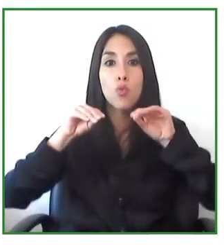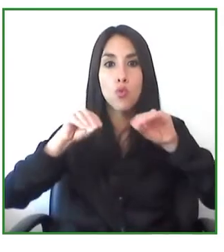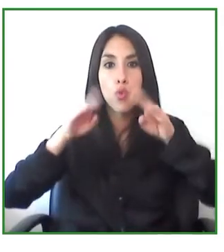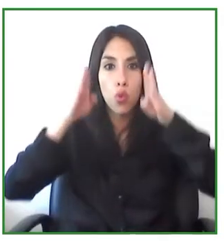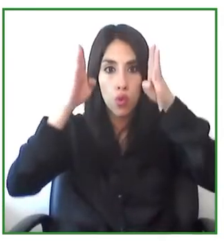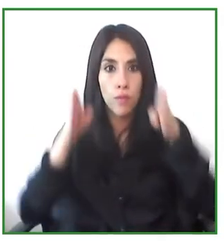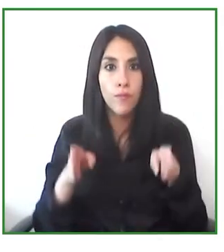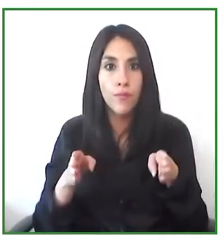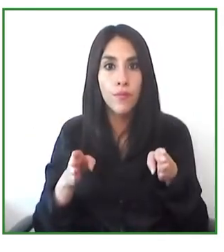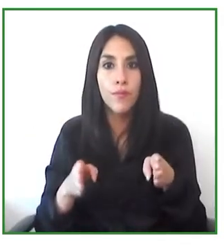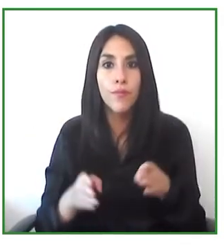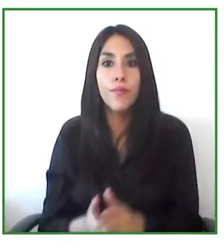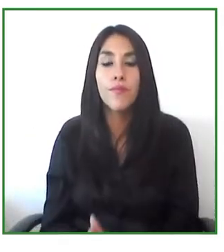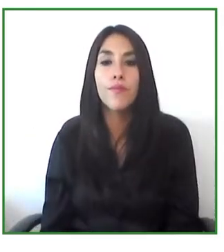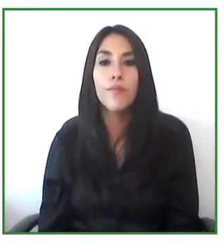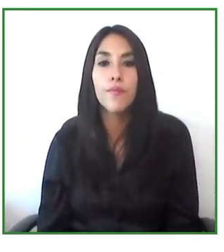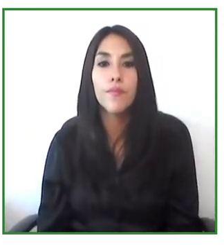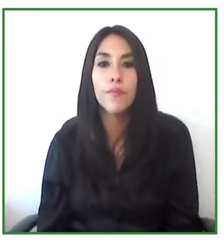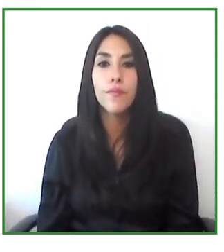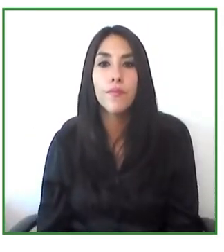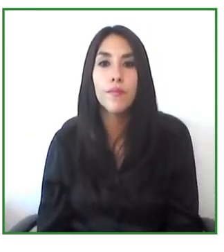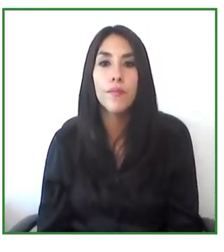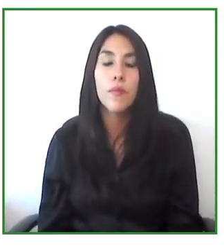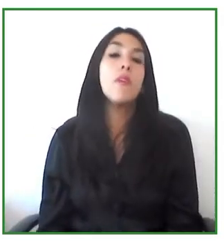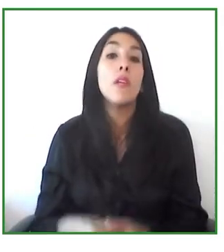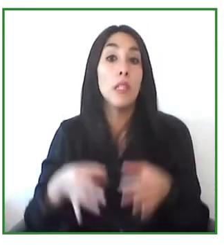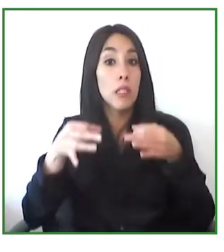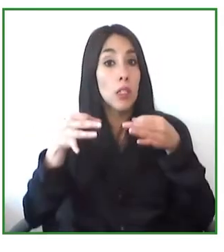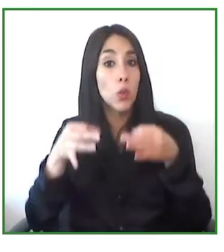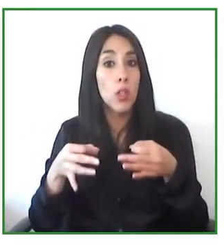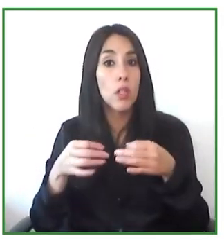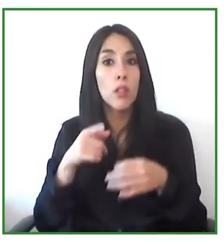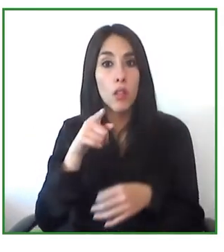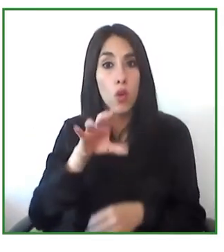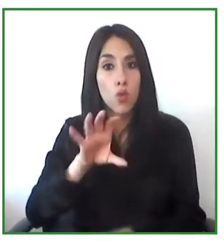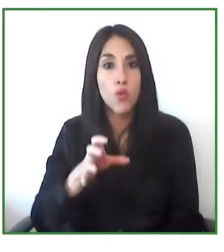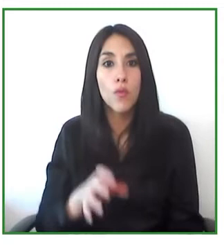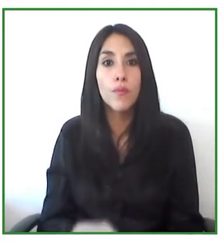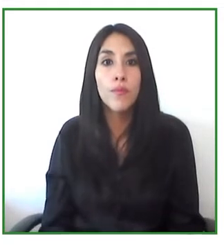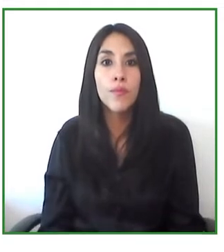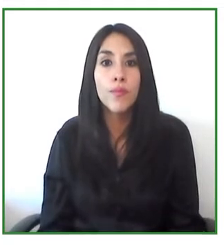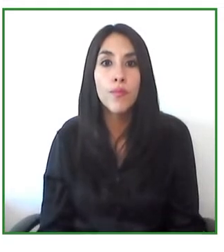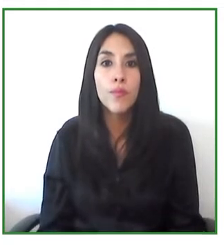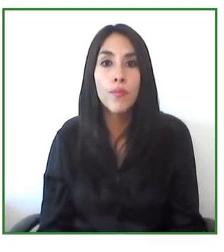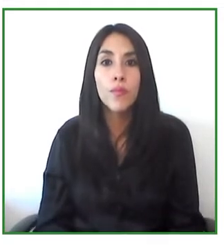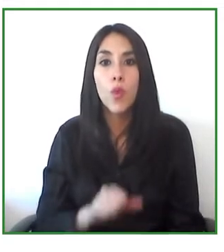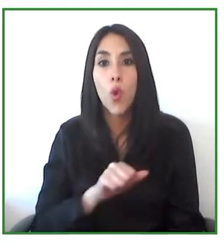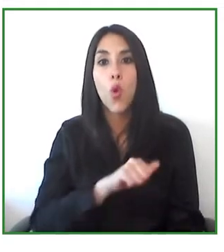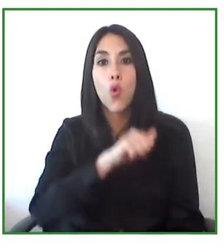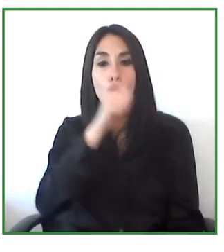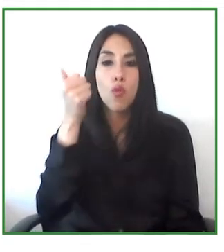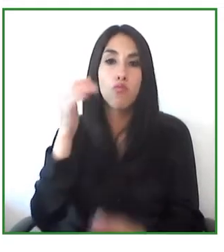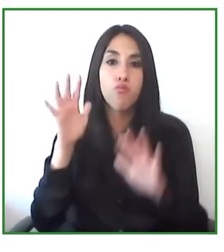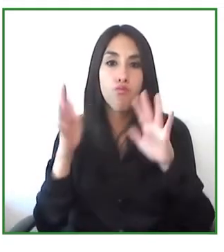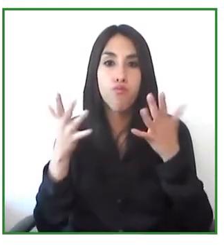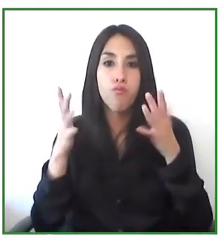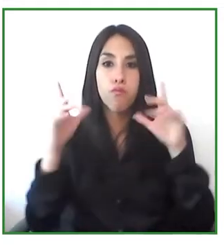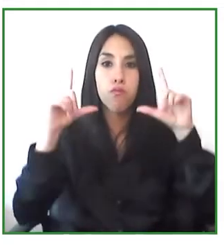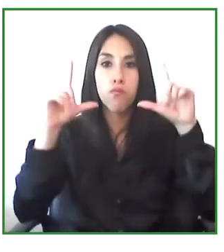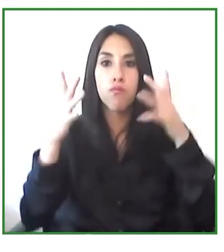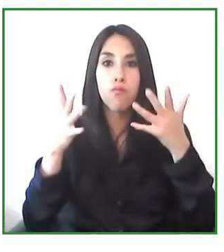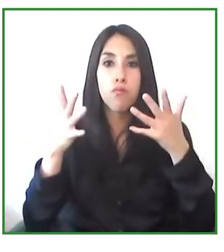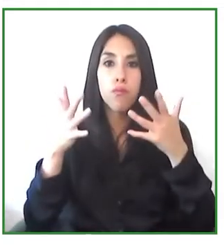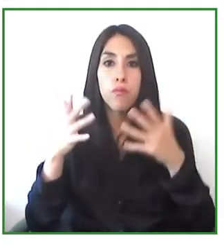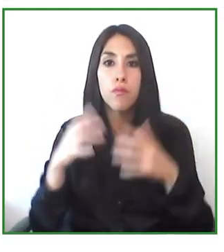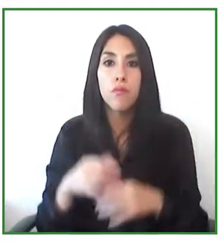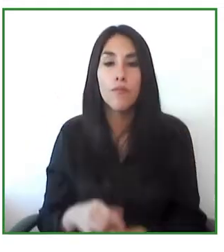específica de nuestro país, ¿ya? Ahora pasando rápidamente a los impactos cualitativos, tenemos